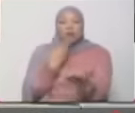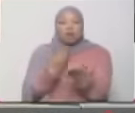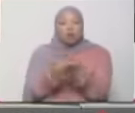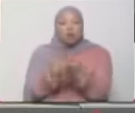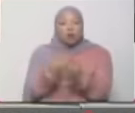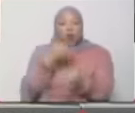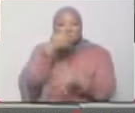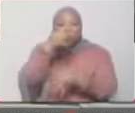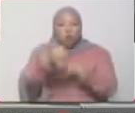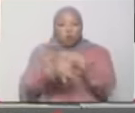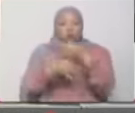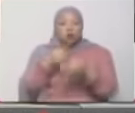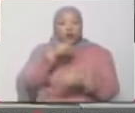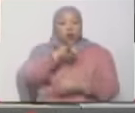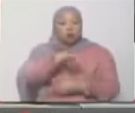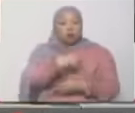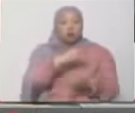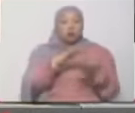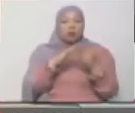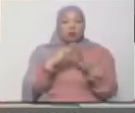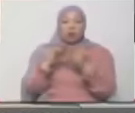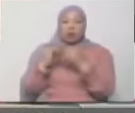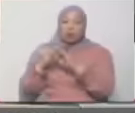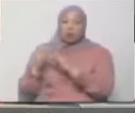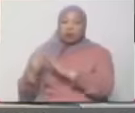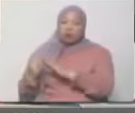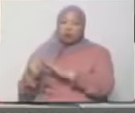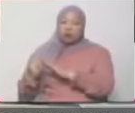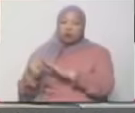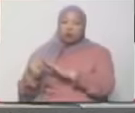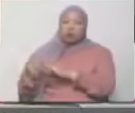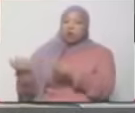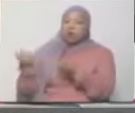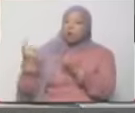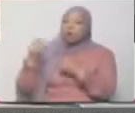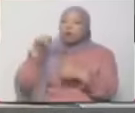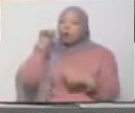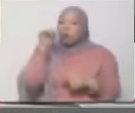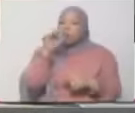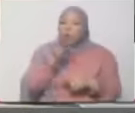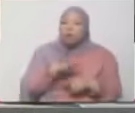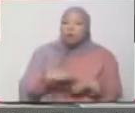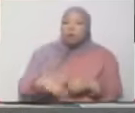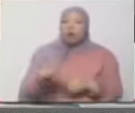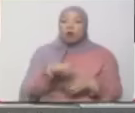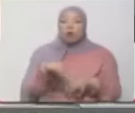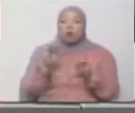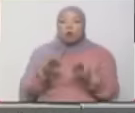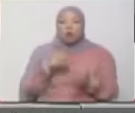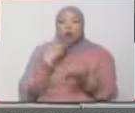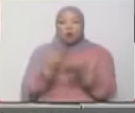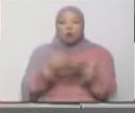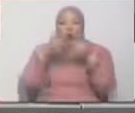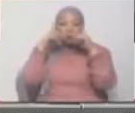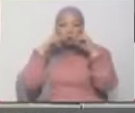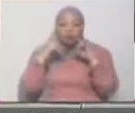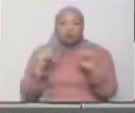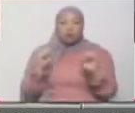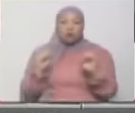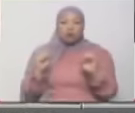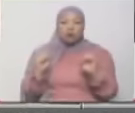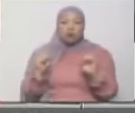Una universidad de las comunas para formar a un pueblo y para formar profesionales.